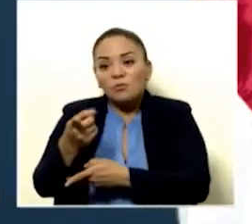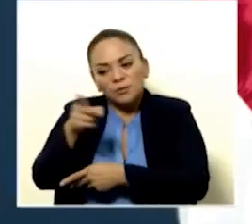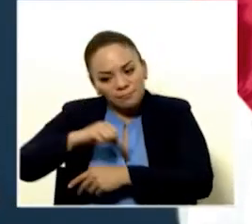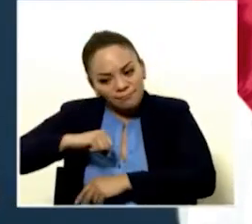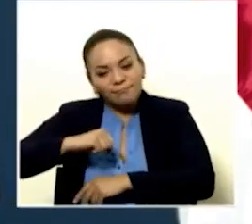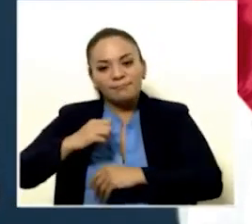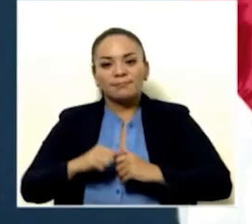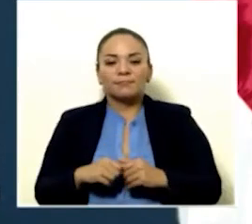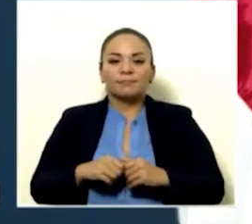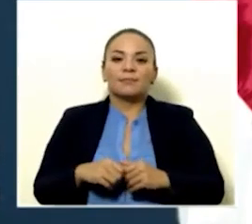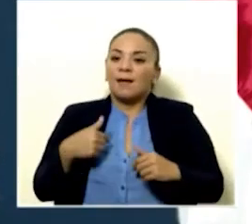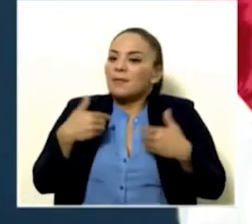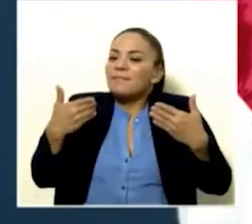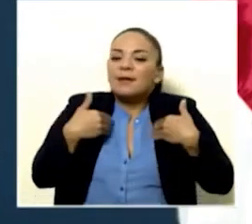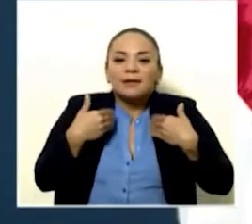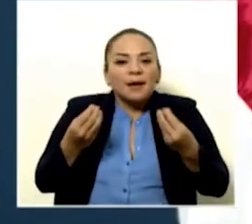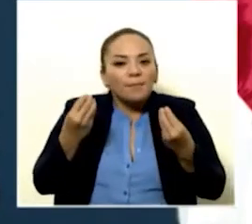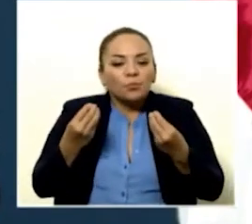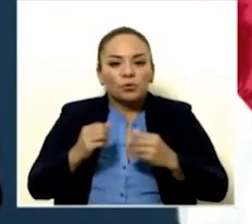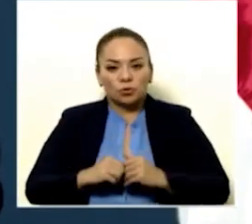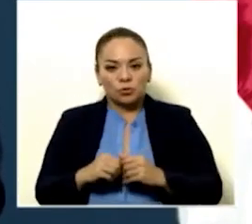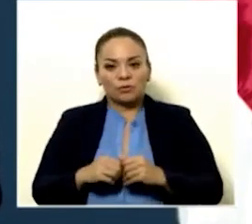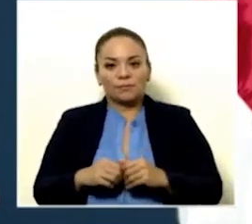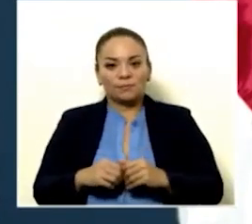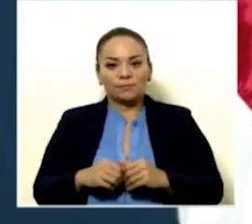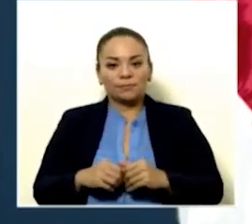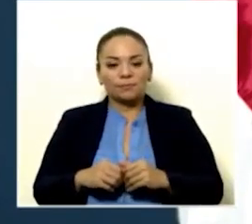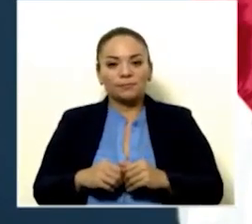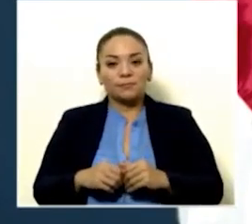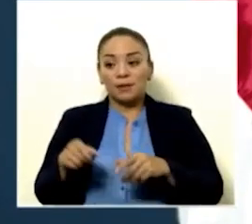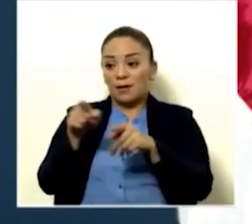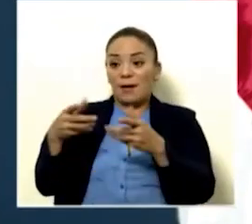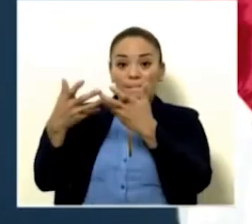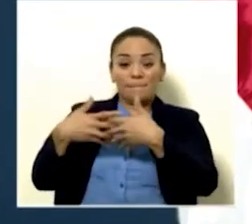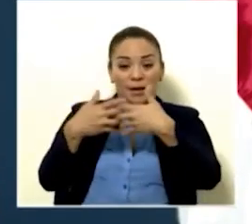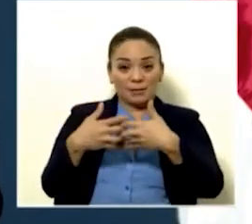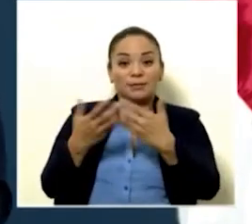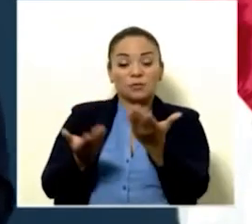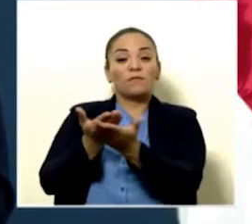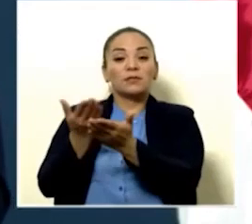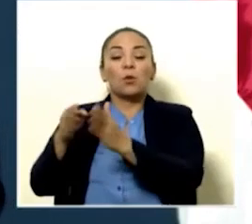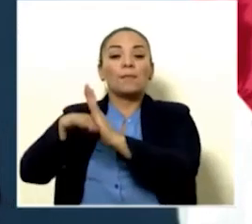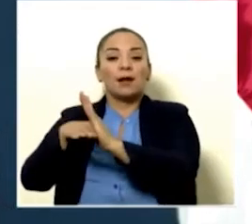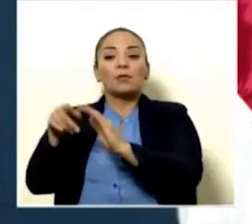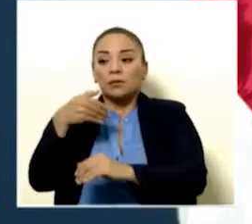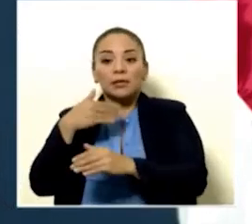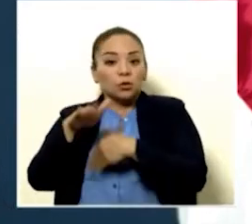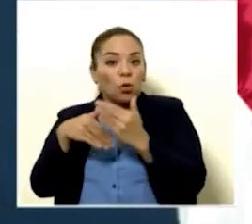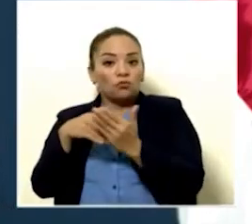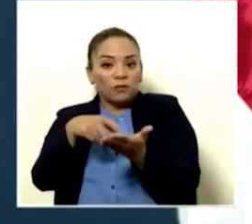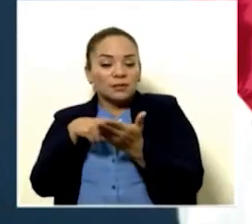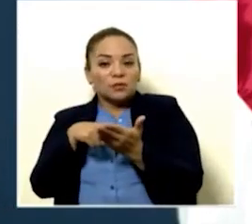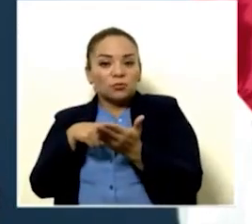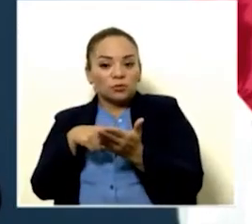pilas. ¿Qué más me alegraría a mí a ver que los que ofrecieron más barato y que tengan las condiciones para competir